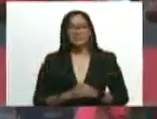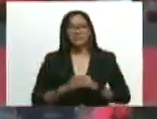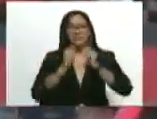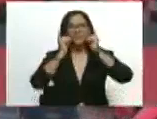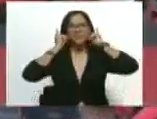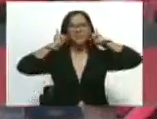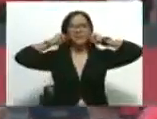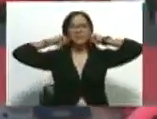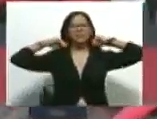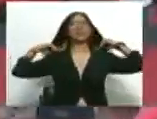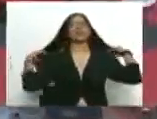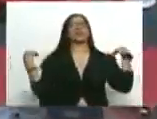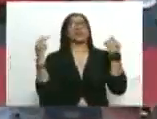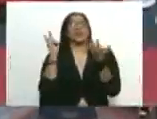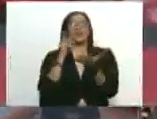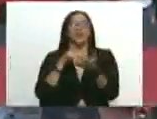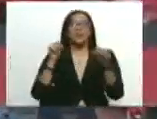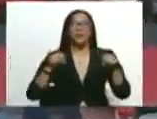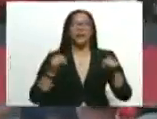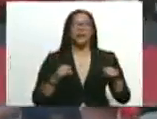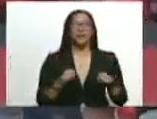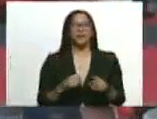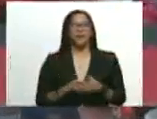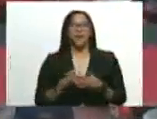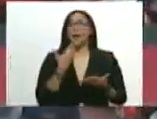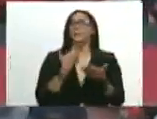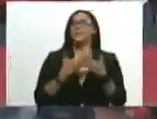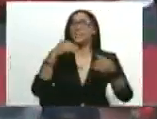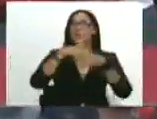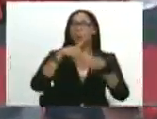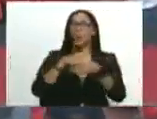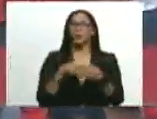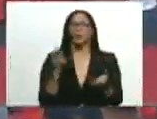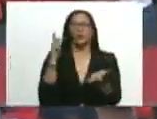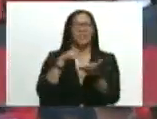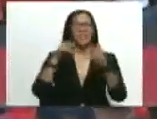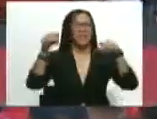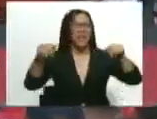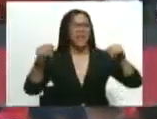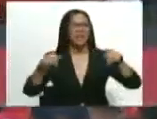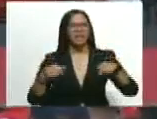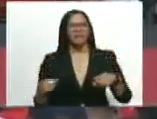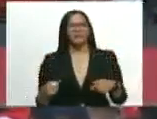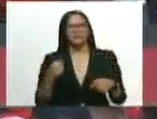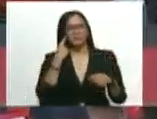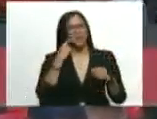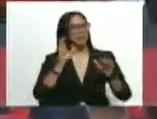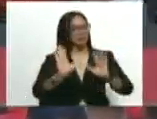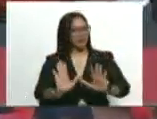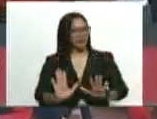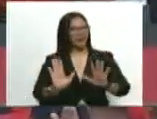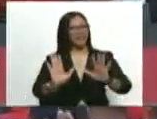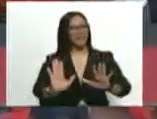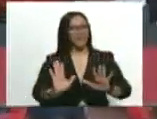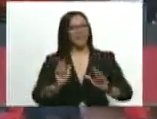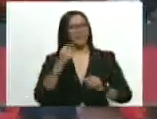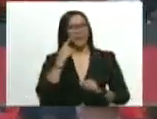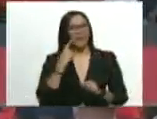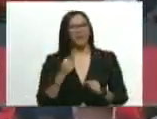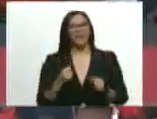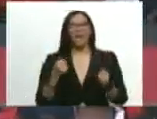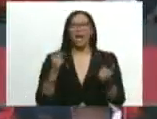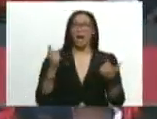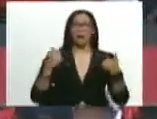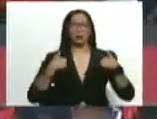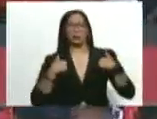que vienen para acá a pedir el voto van a llegar aquí mira ya va ellos van a llegar aquí así aquí estoy